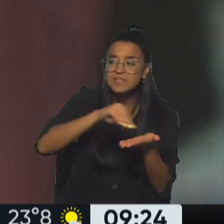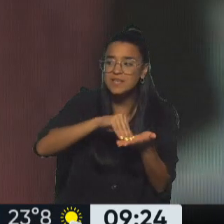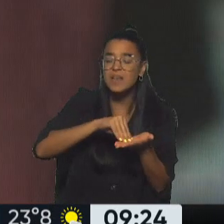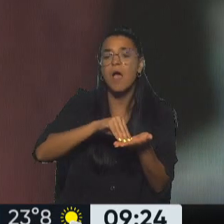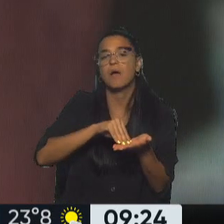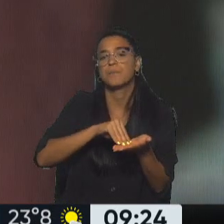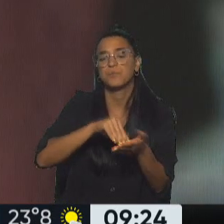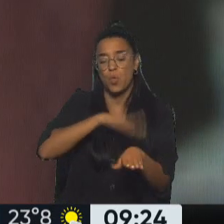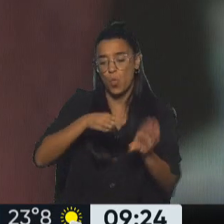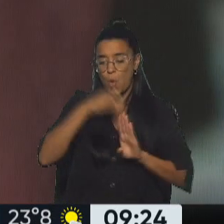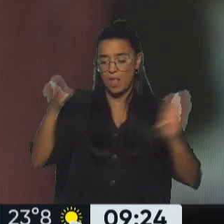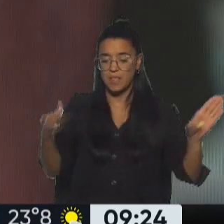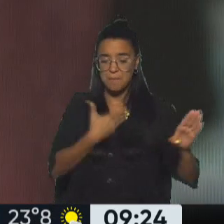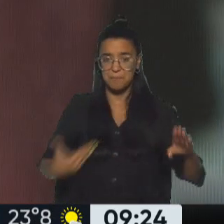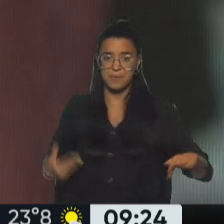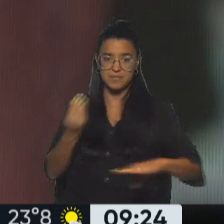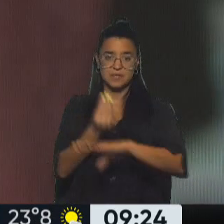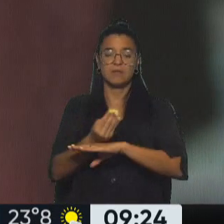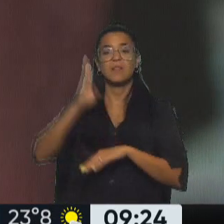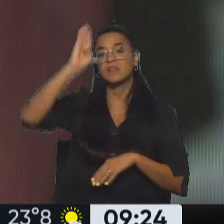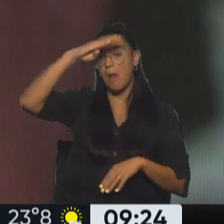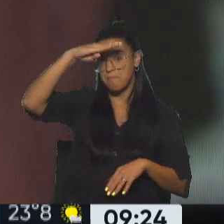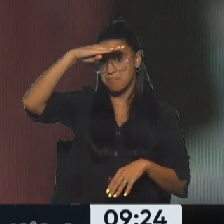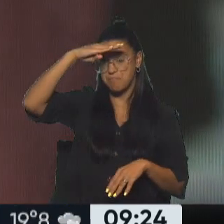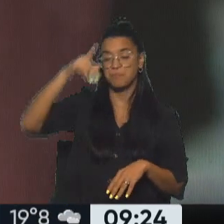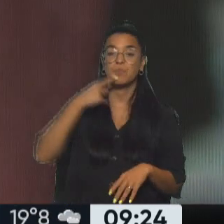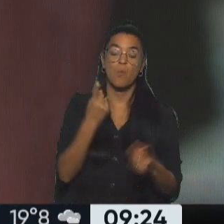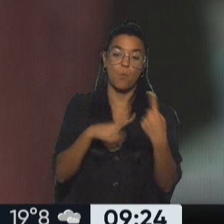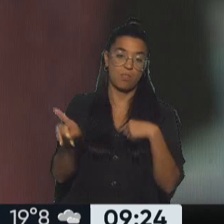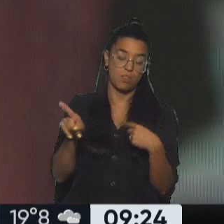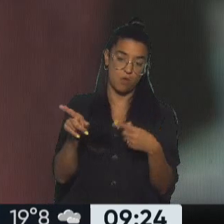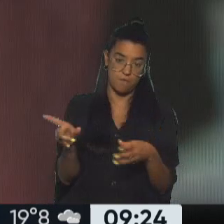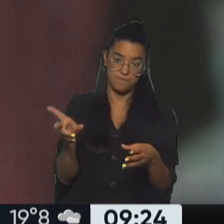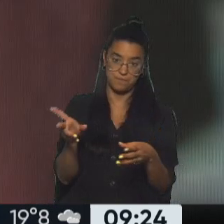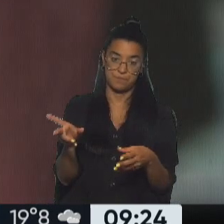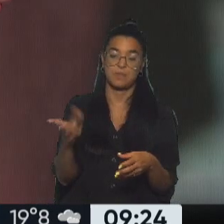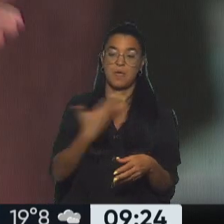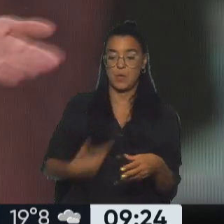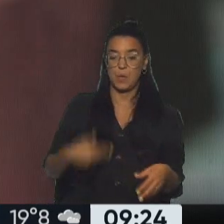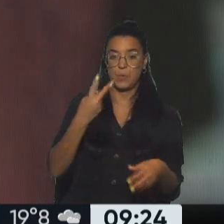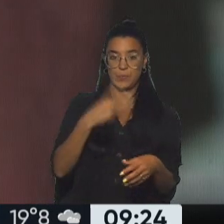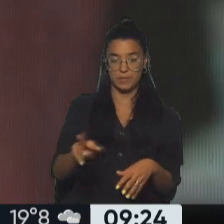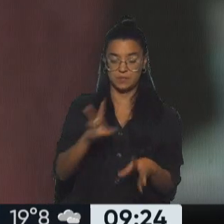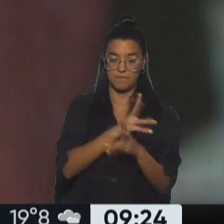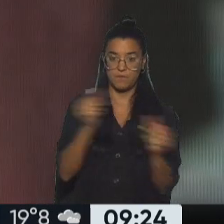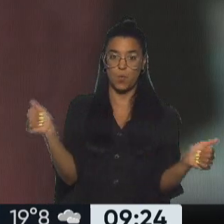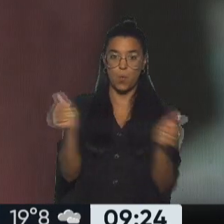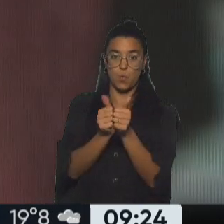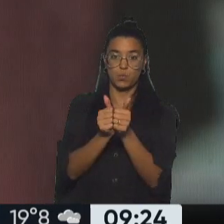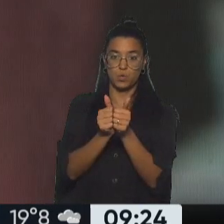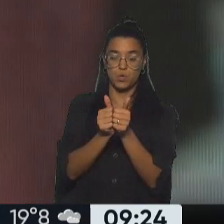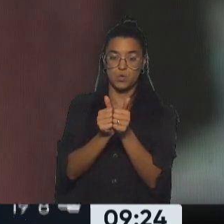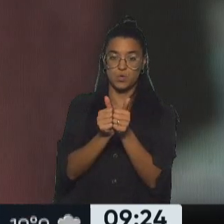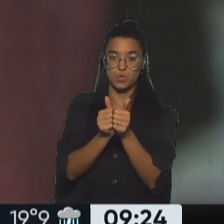los años de la presidencia de Donald Trump es decir cuando terminó la vicepresidencia junta junto